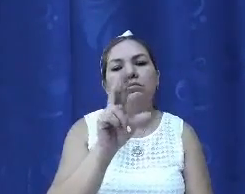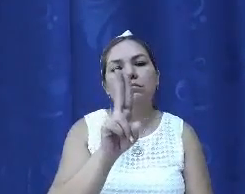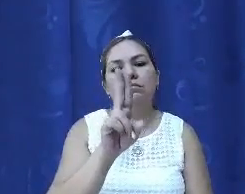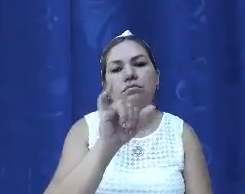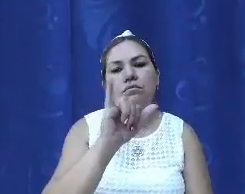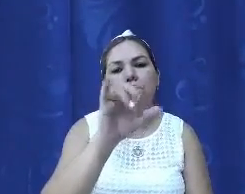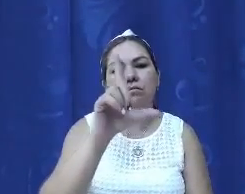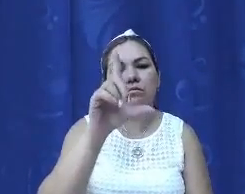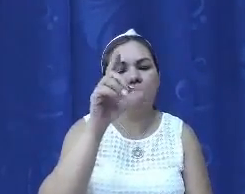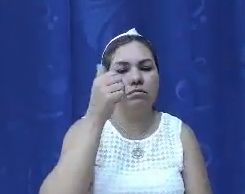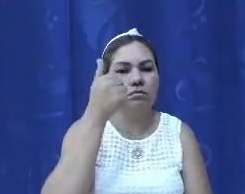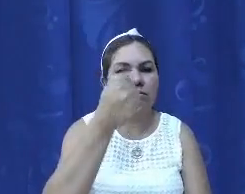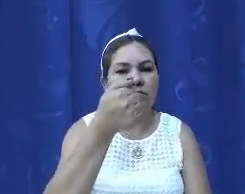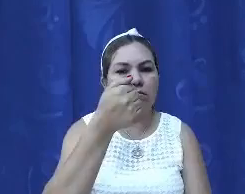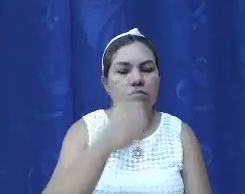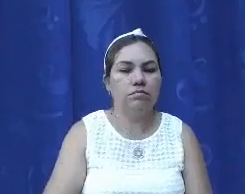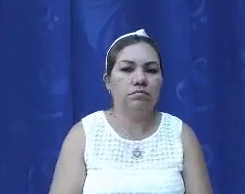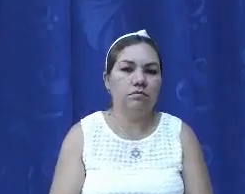estratégico de Dios.